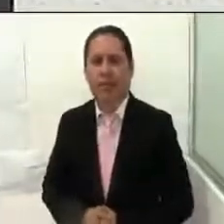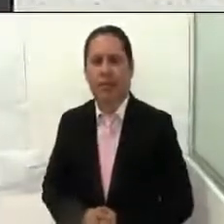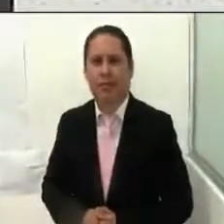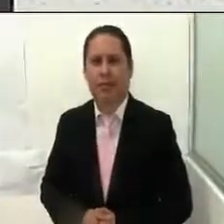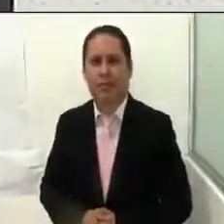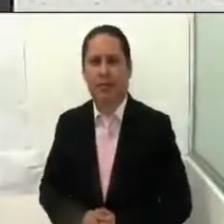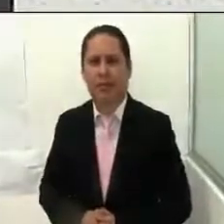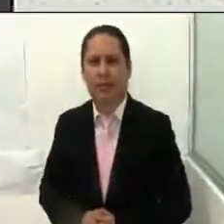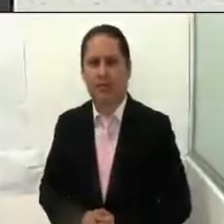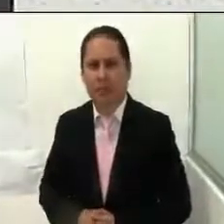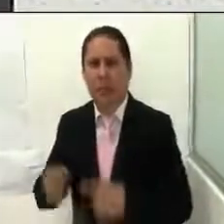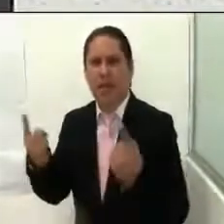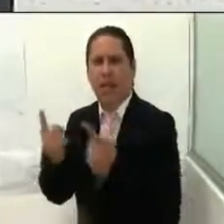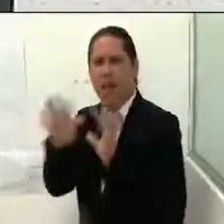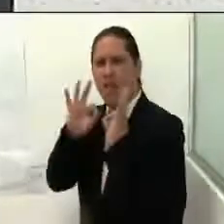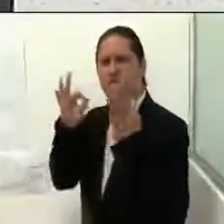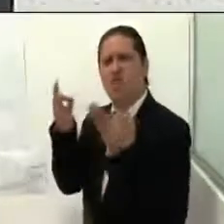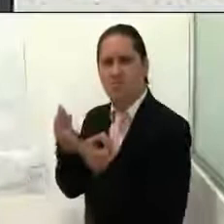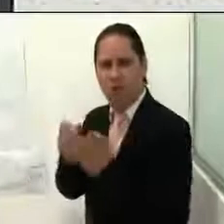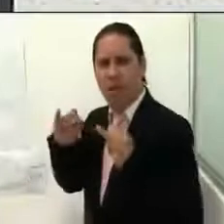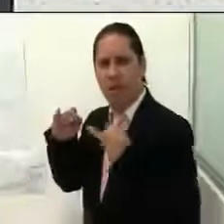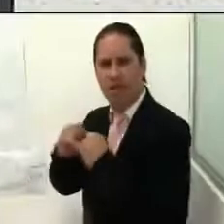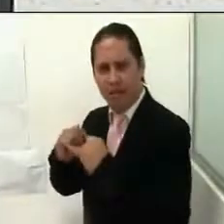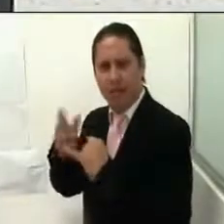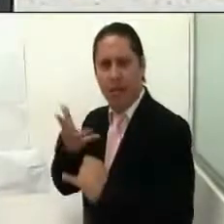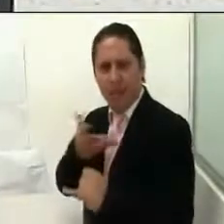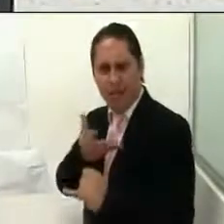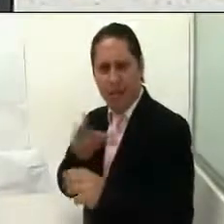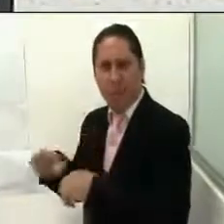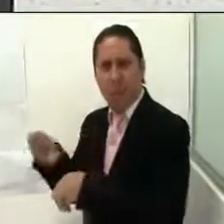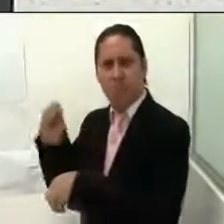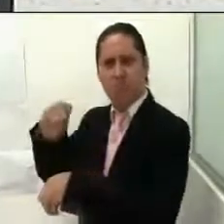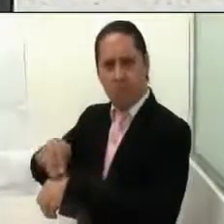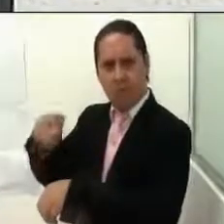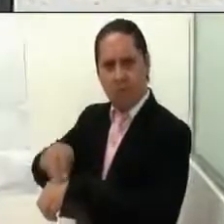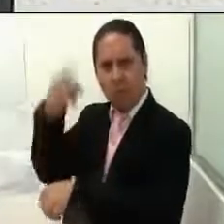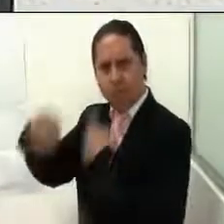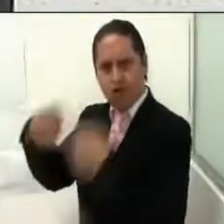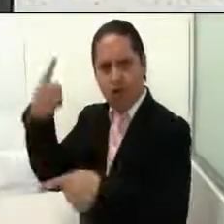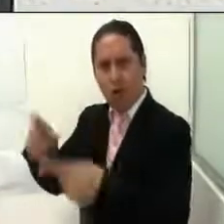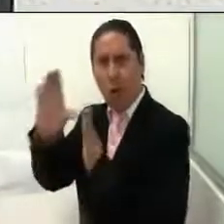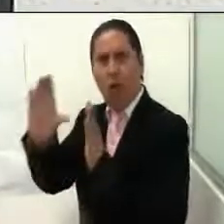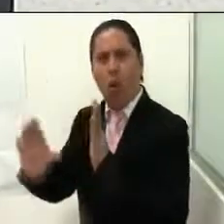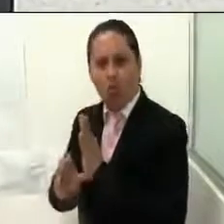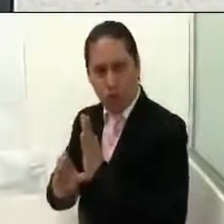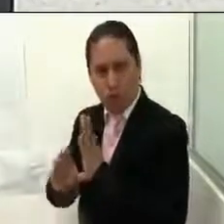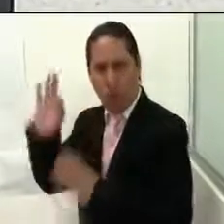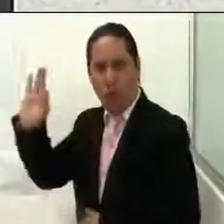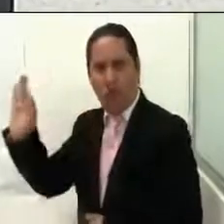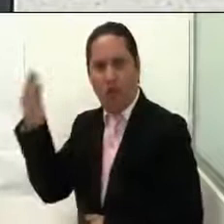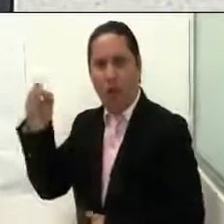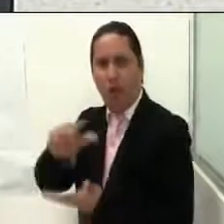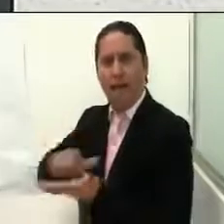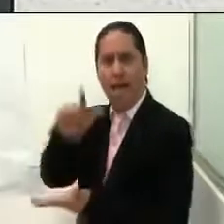de qué forma la dependencia a su cargo ha abonado para el cumplimiento de los mandatos por la constitución federal y las leyes generales en materia